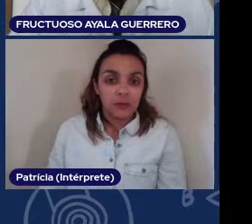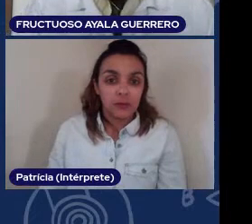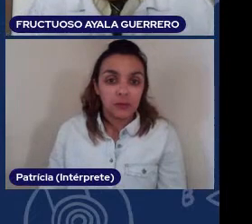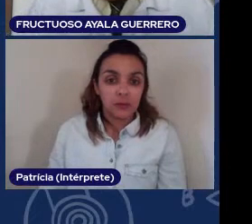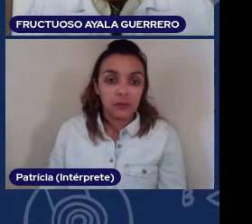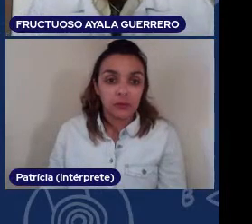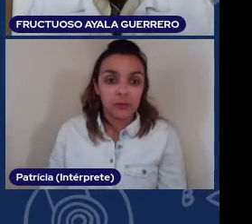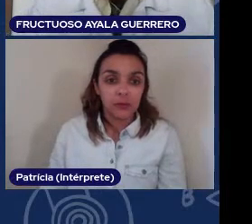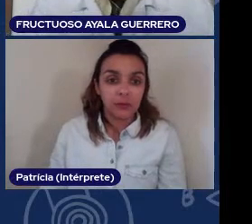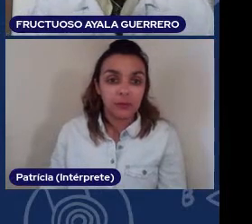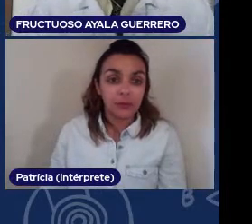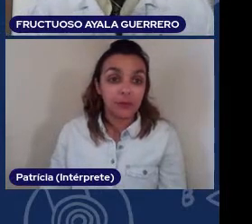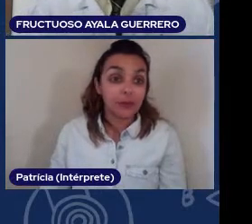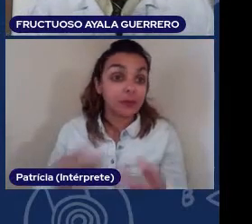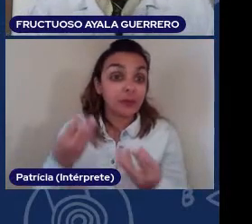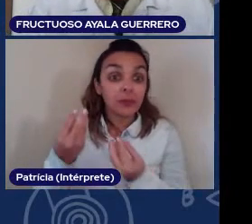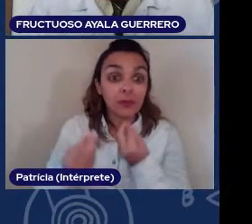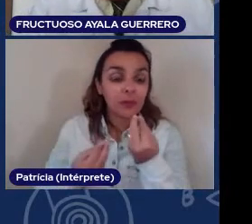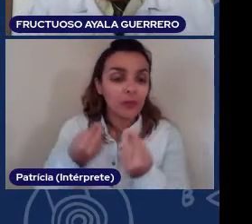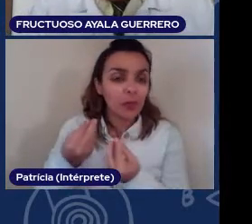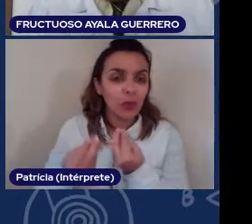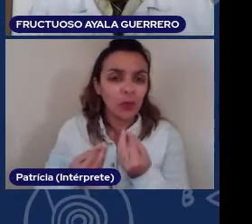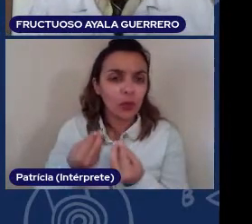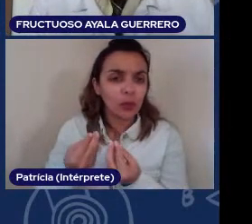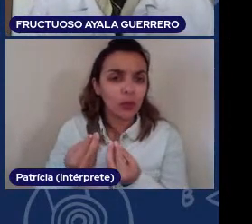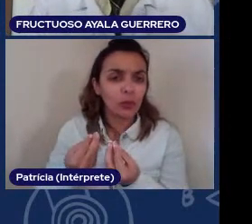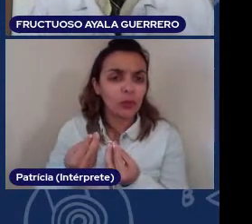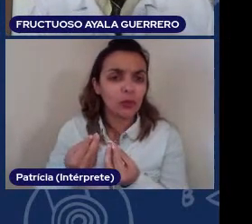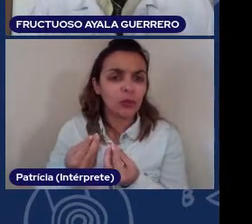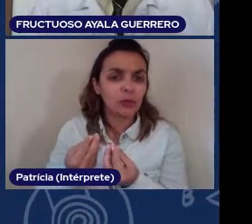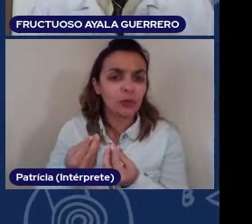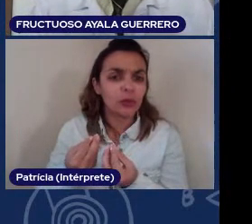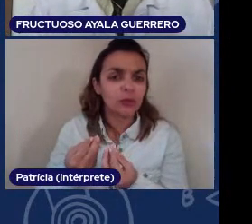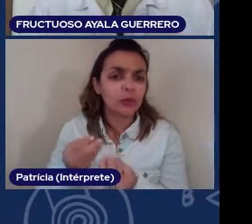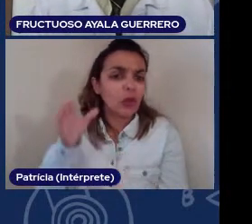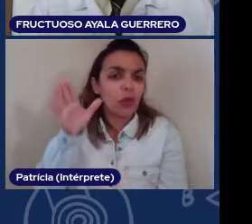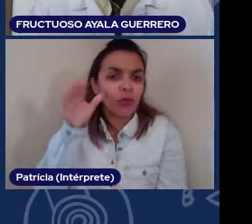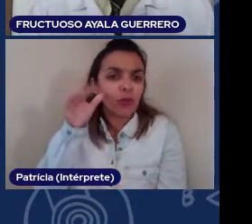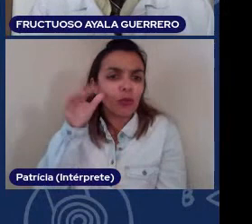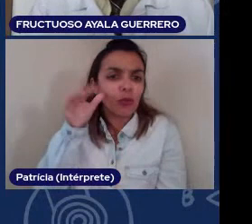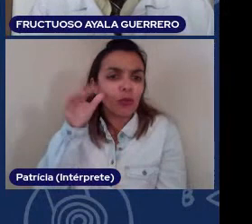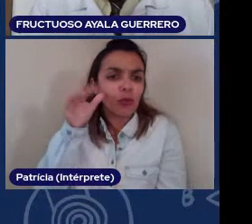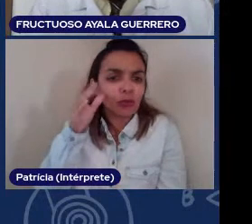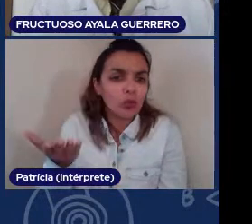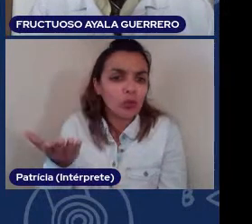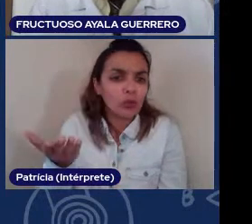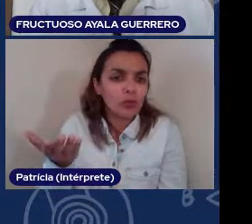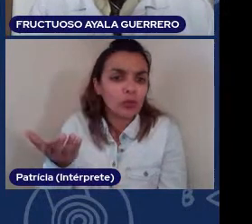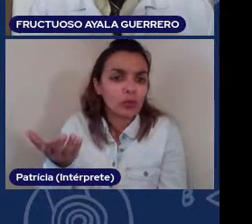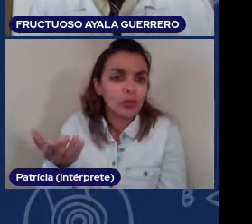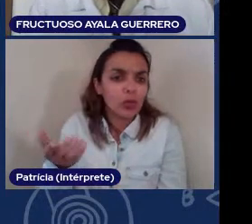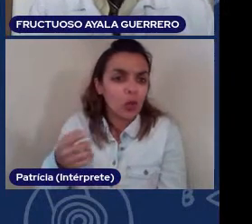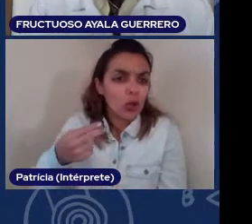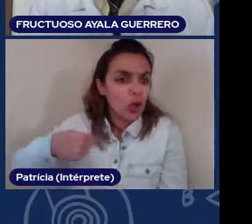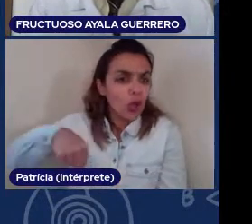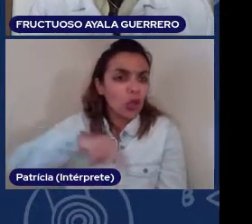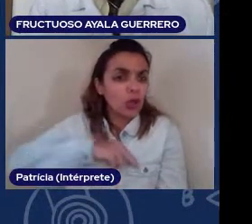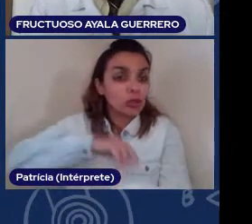Y miren cómo se conoció el funcionamiento de nuestro reloj biológico, que